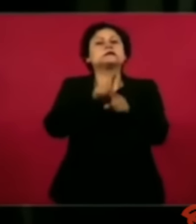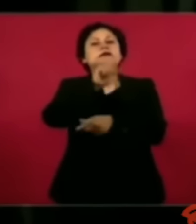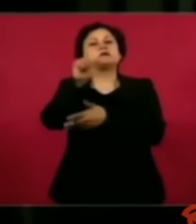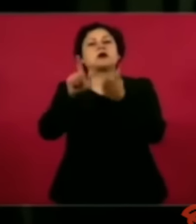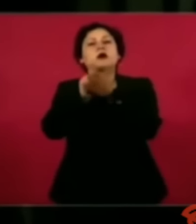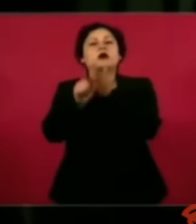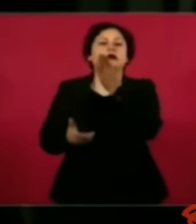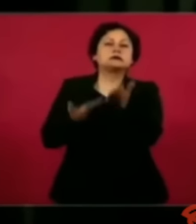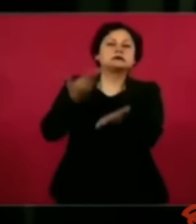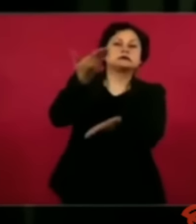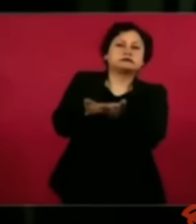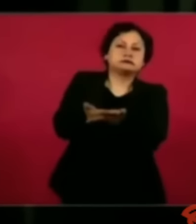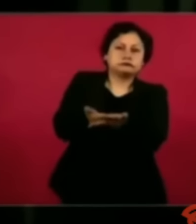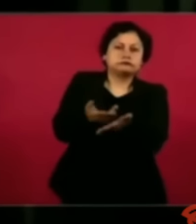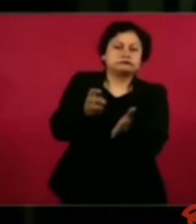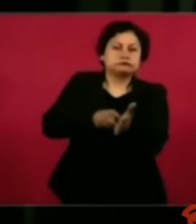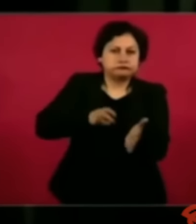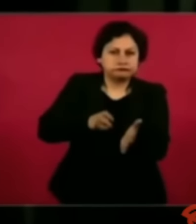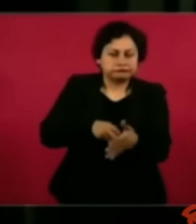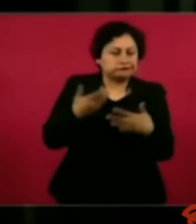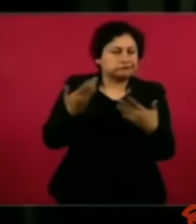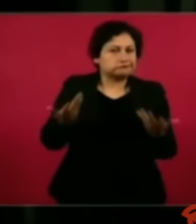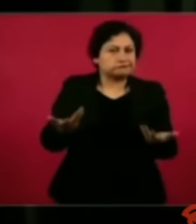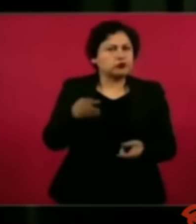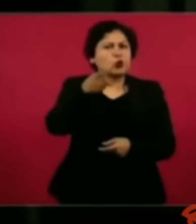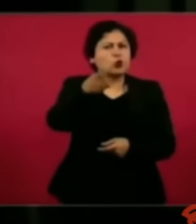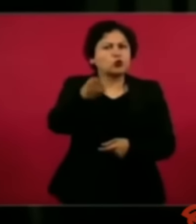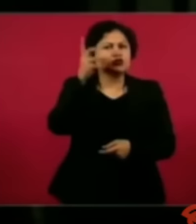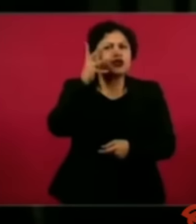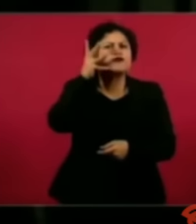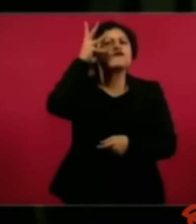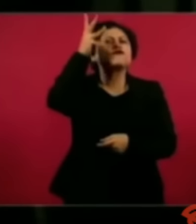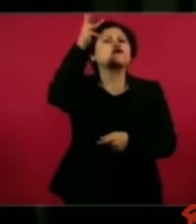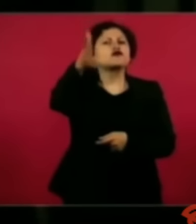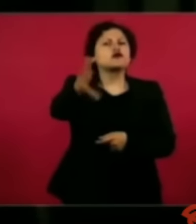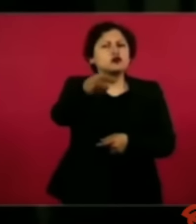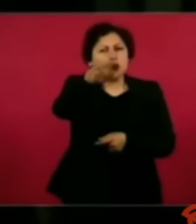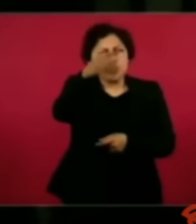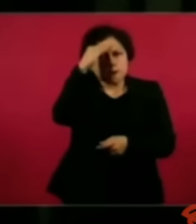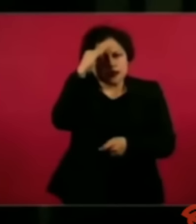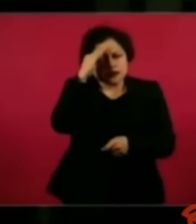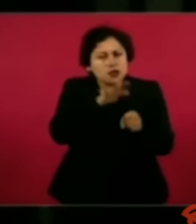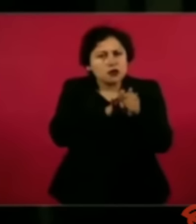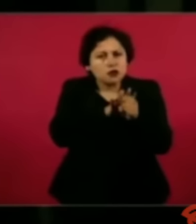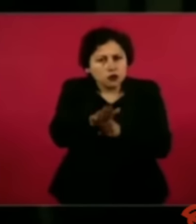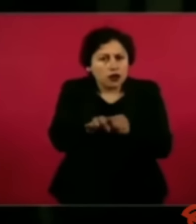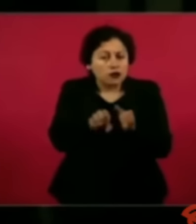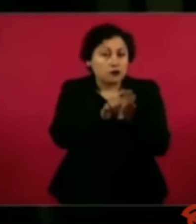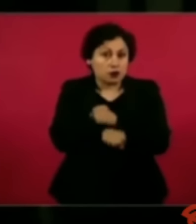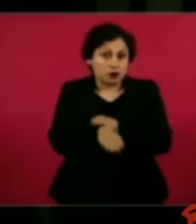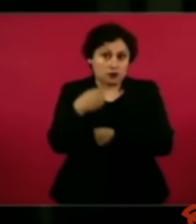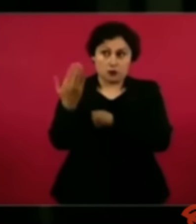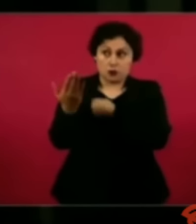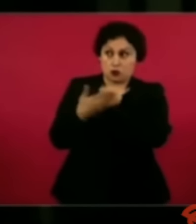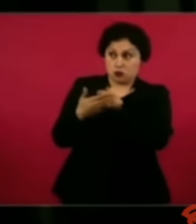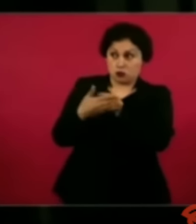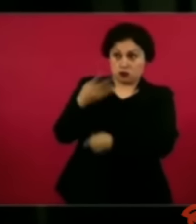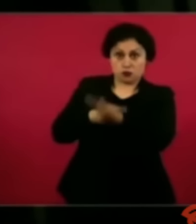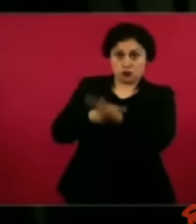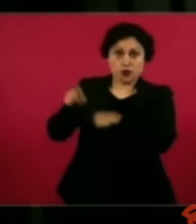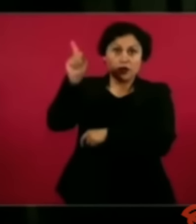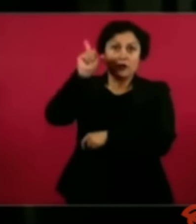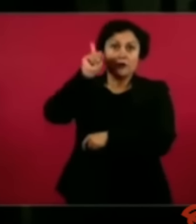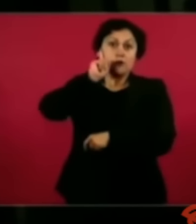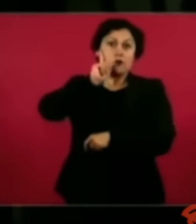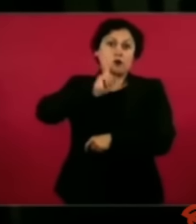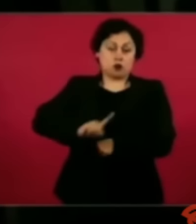alguna manera heredará también al próximo gobierno que encabezará la presidenta, que encabezará